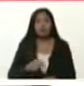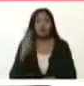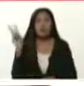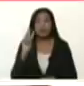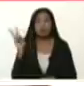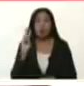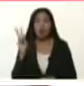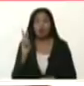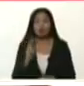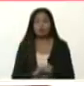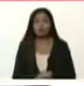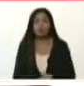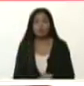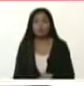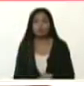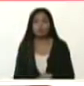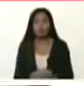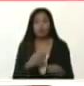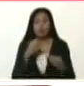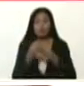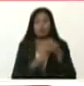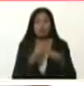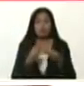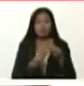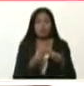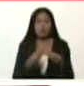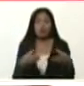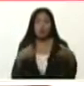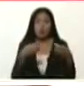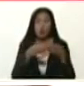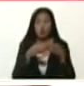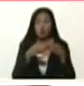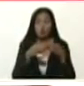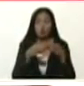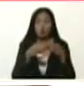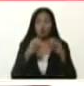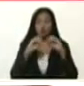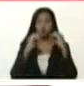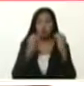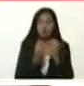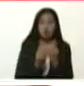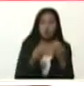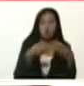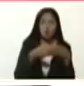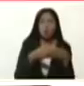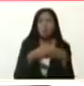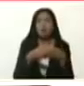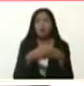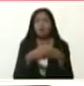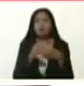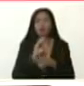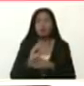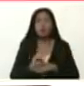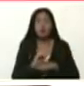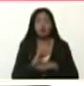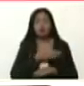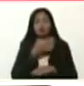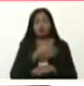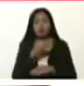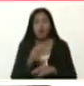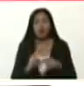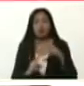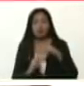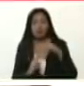Bolivariana de Venezuela, a crear las corporaciones de protección social y económica de los estados